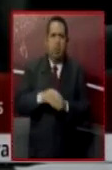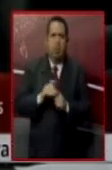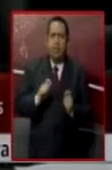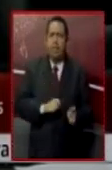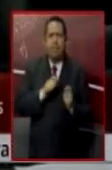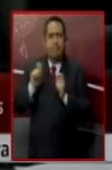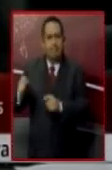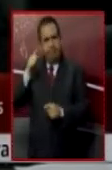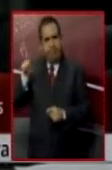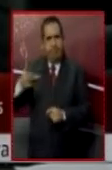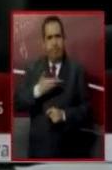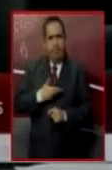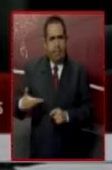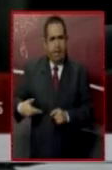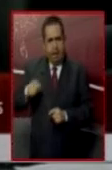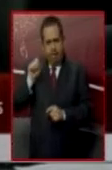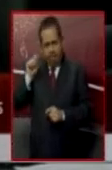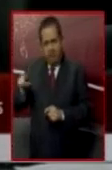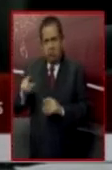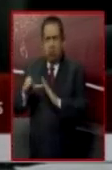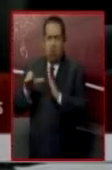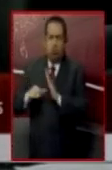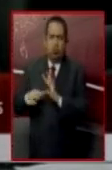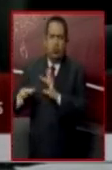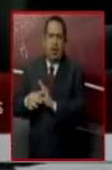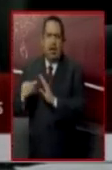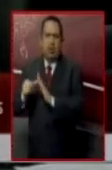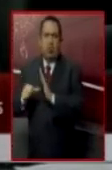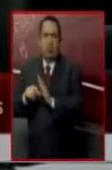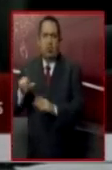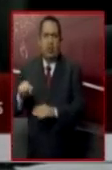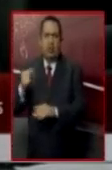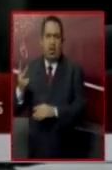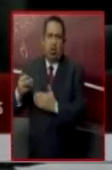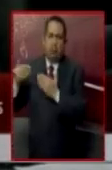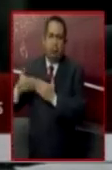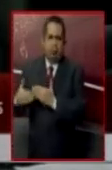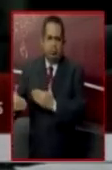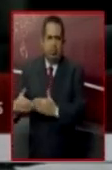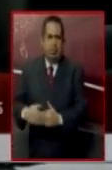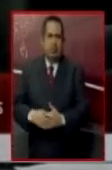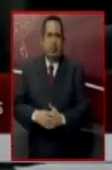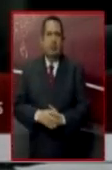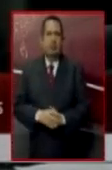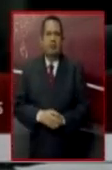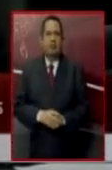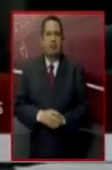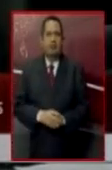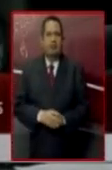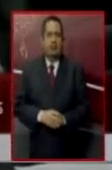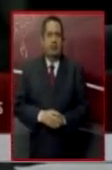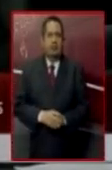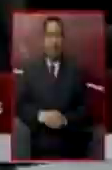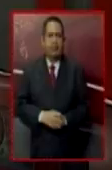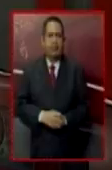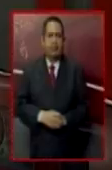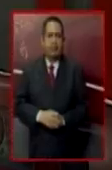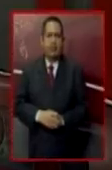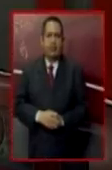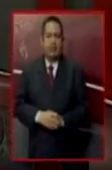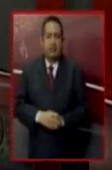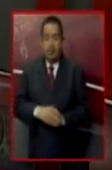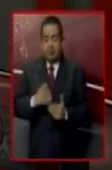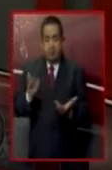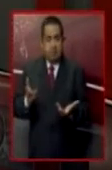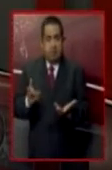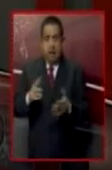Se remite al Ejecutivo Federal para los efectos del artículo 72 constitucional. Así que